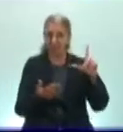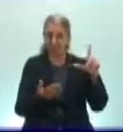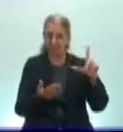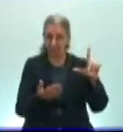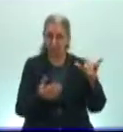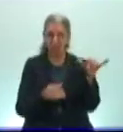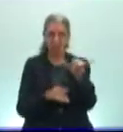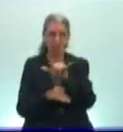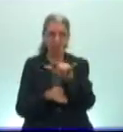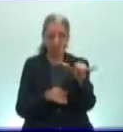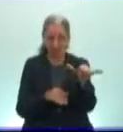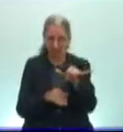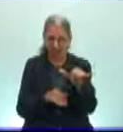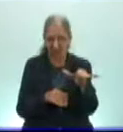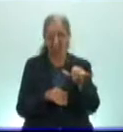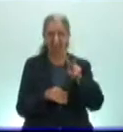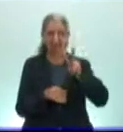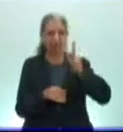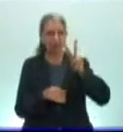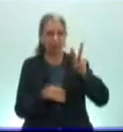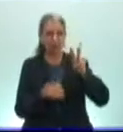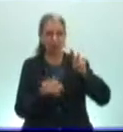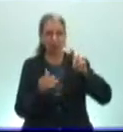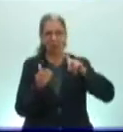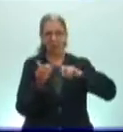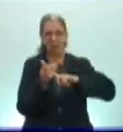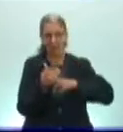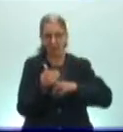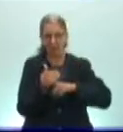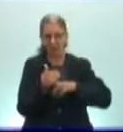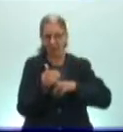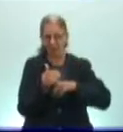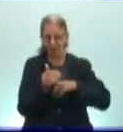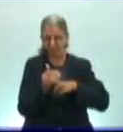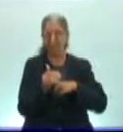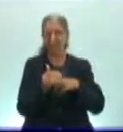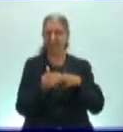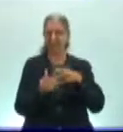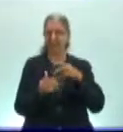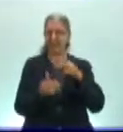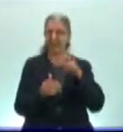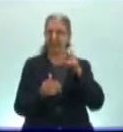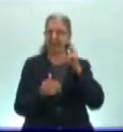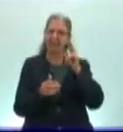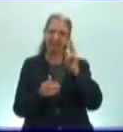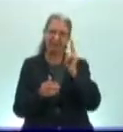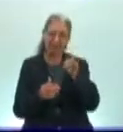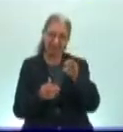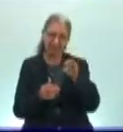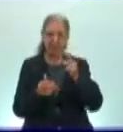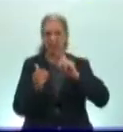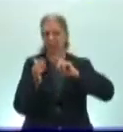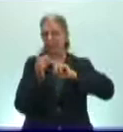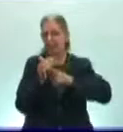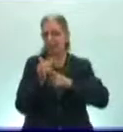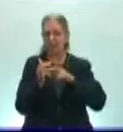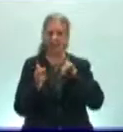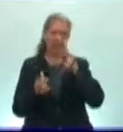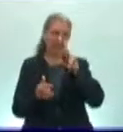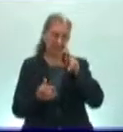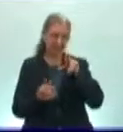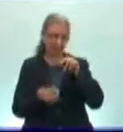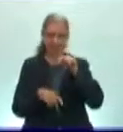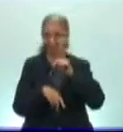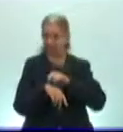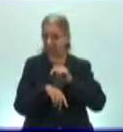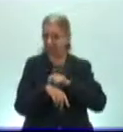en función del radio. Y entonces diríamos que es 2pi por r. Ahora te daré un tiempo para